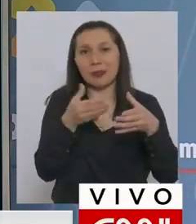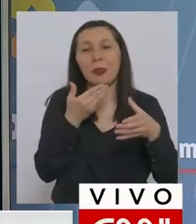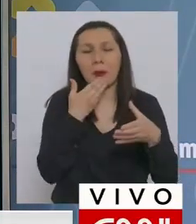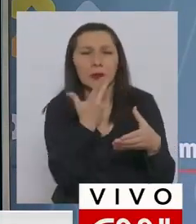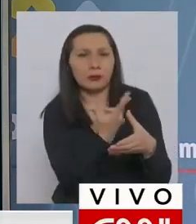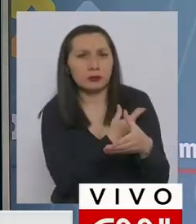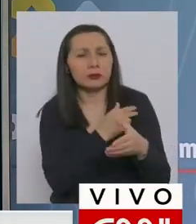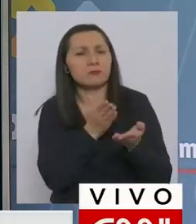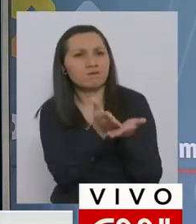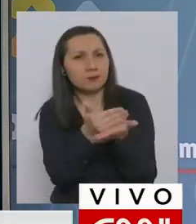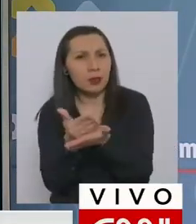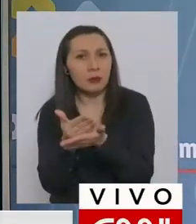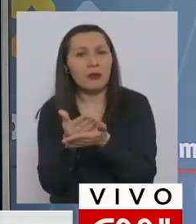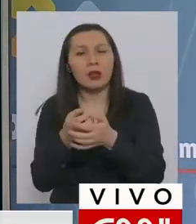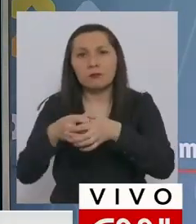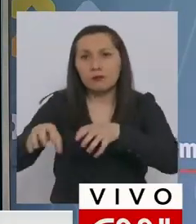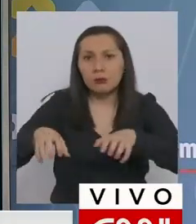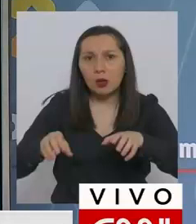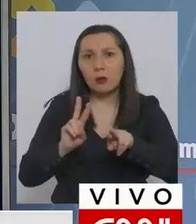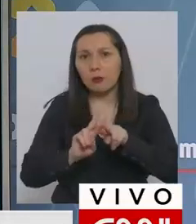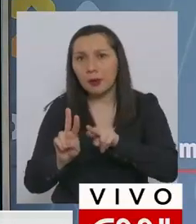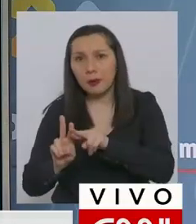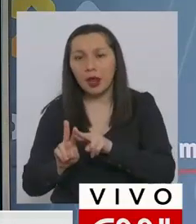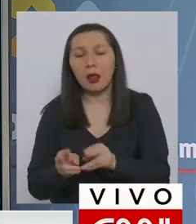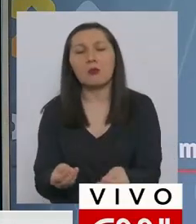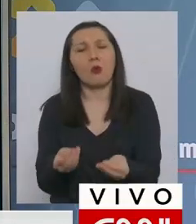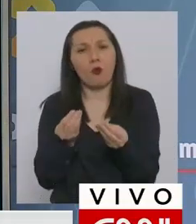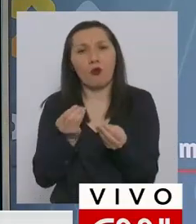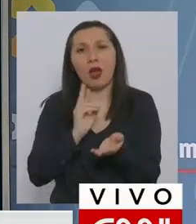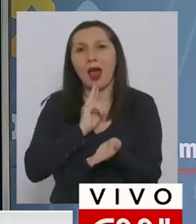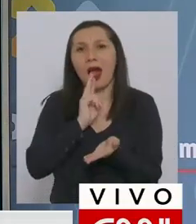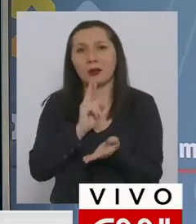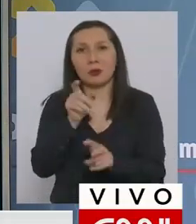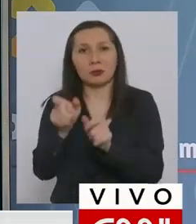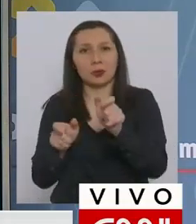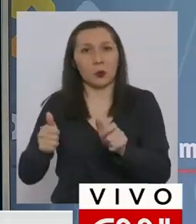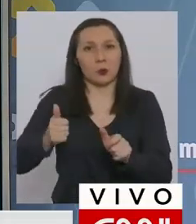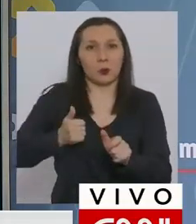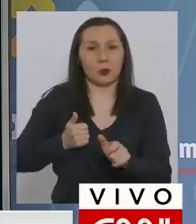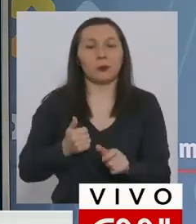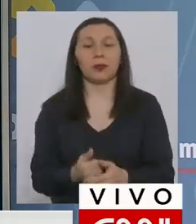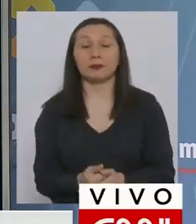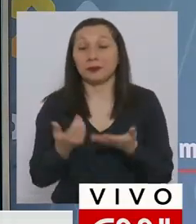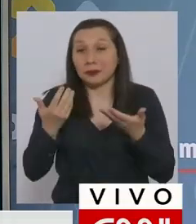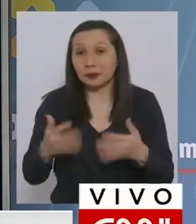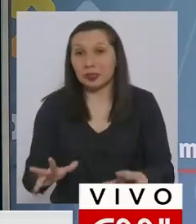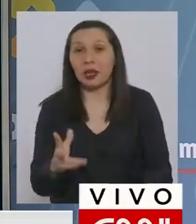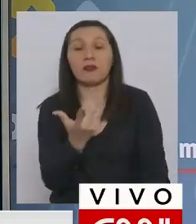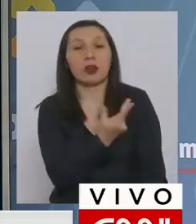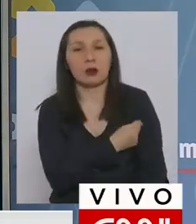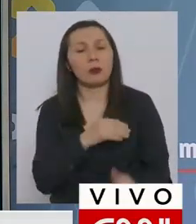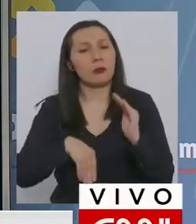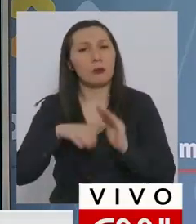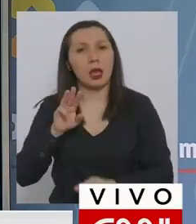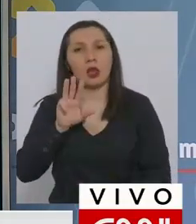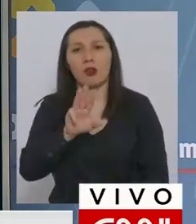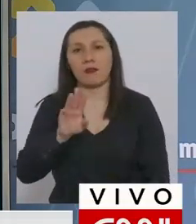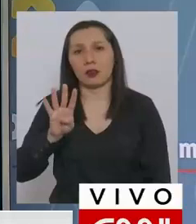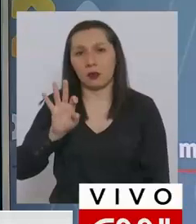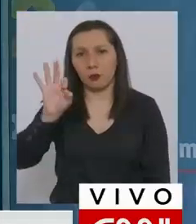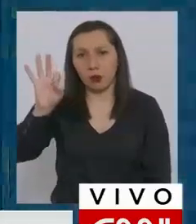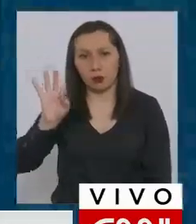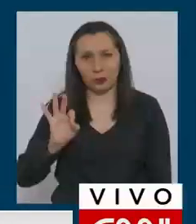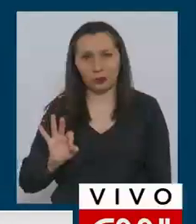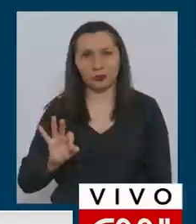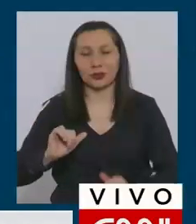edad desde el primer mes de vida a los 17 años y la mediana de edad de estos casos en Chile es de 6 años. Por eso